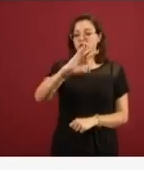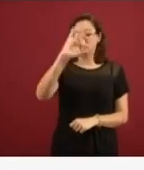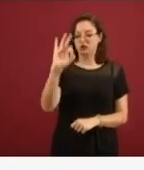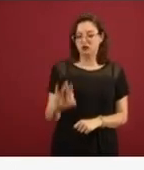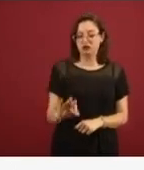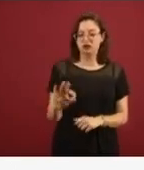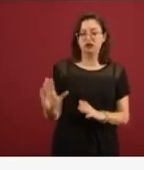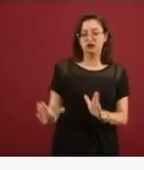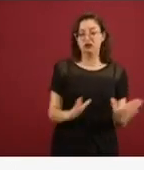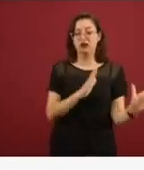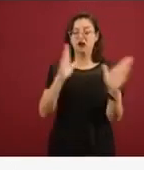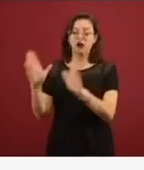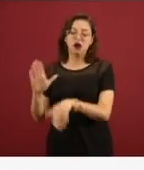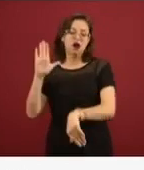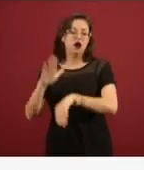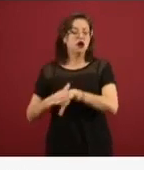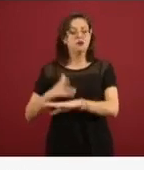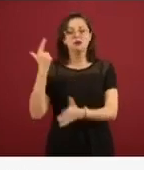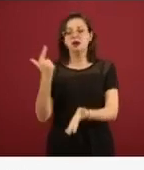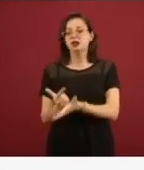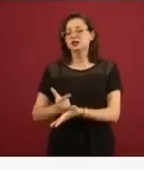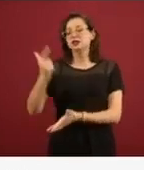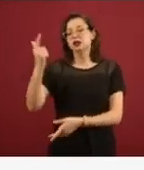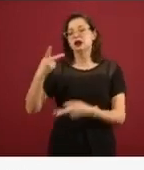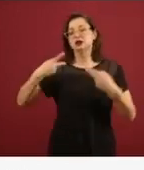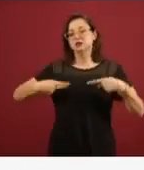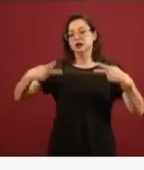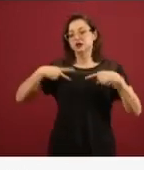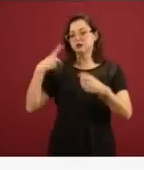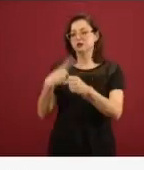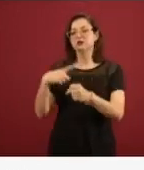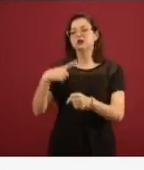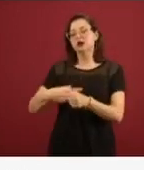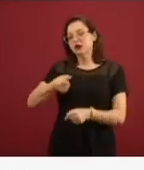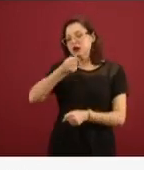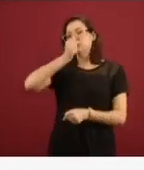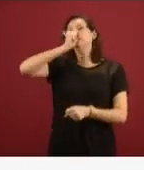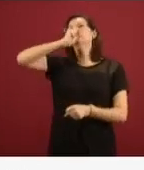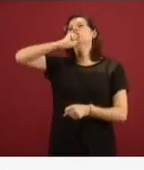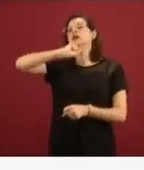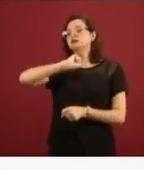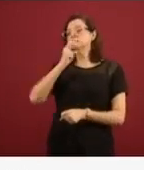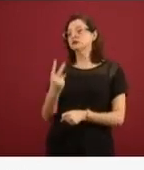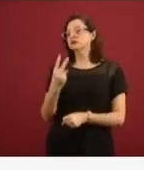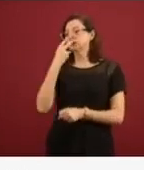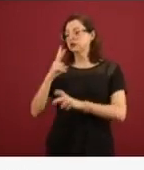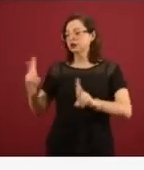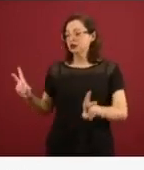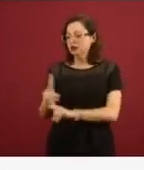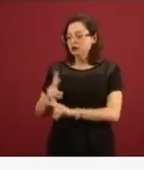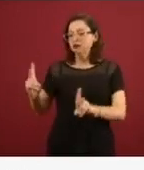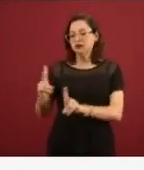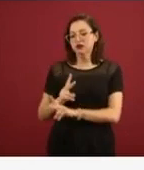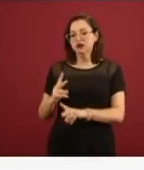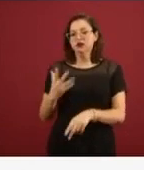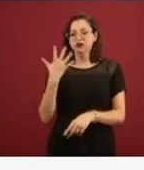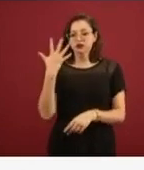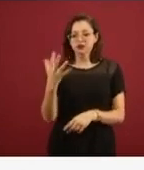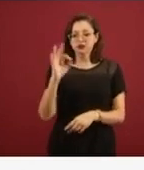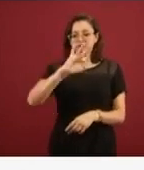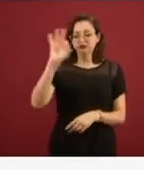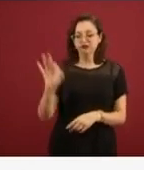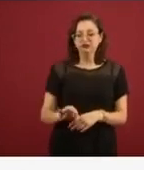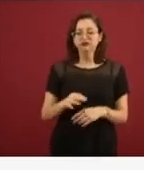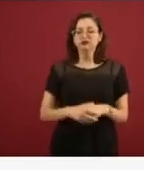21%, y los pacientes intubados casi representan un 5%. Recordando que esta distribución es